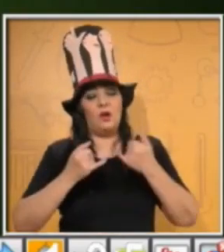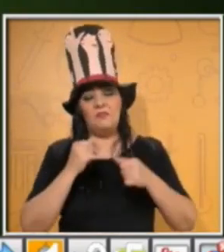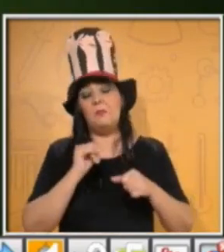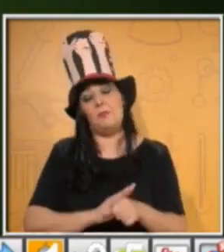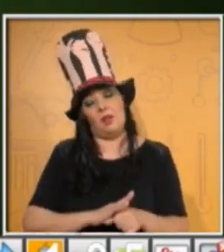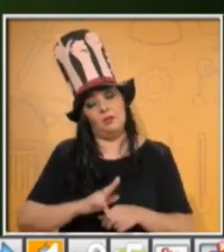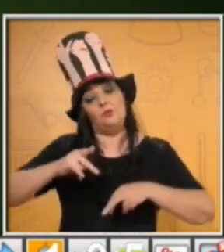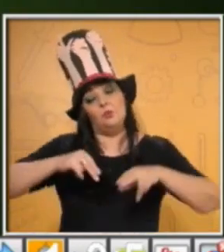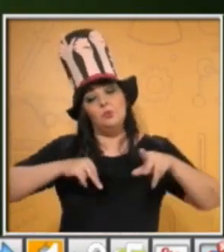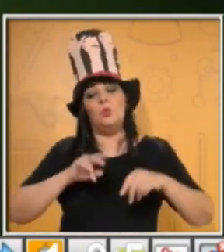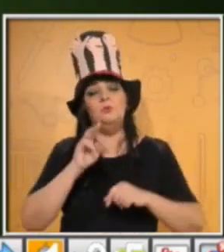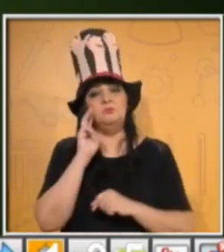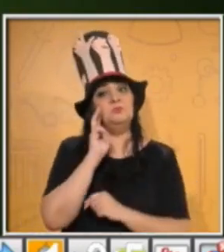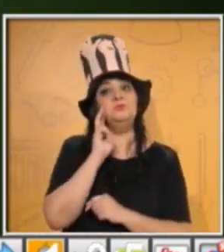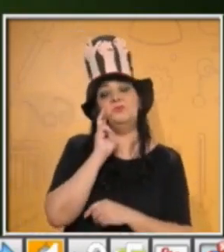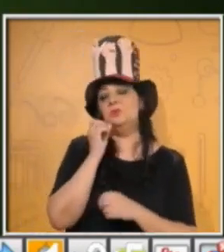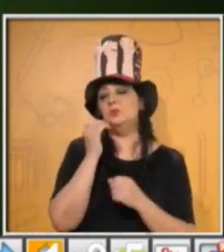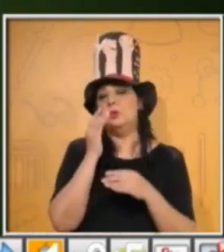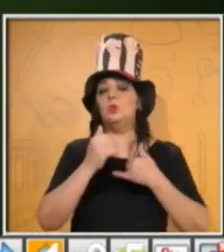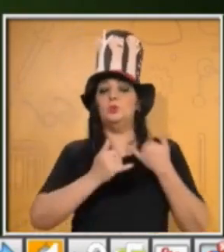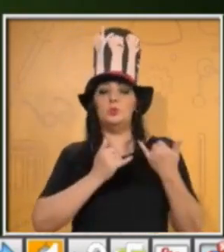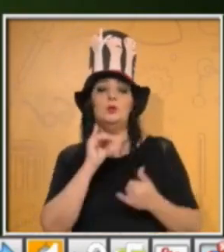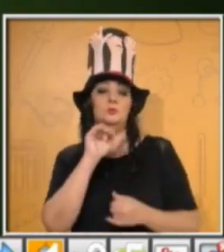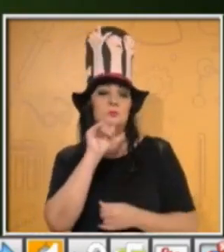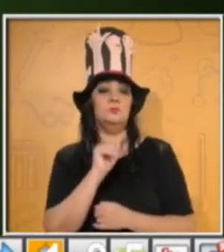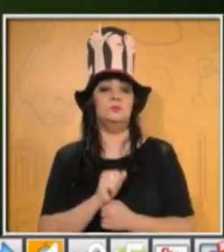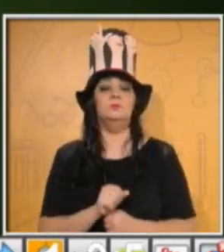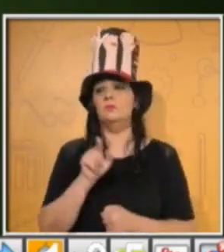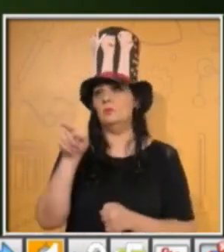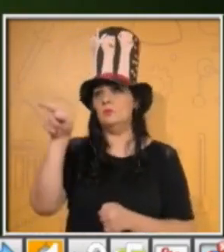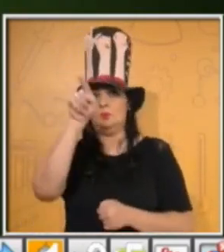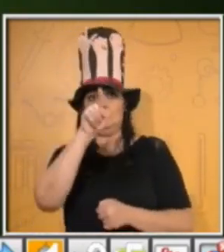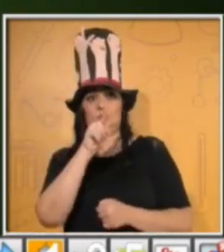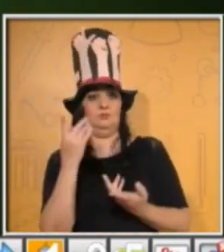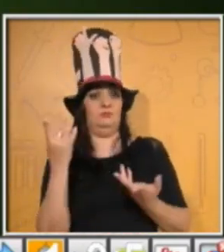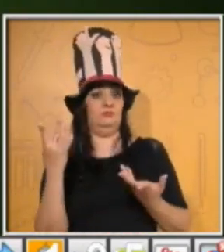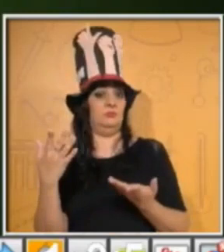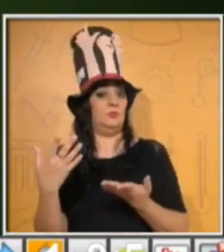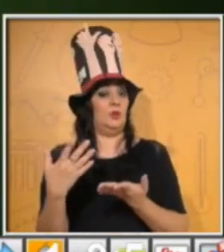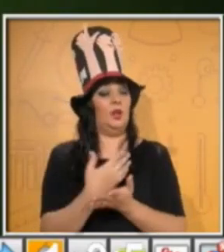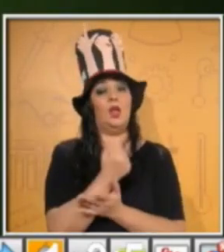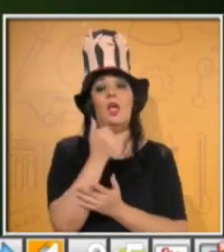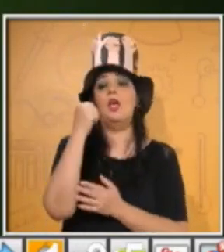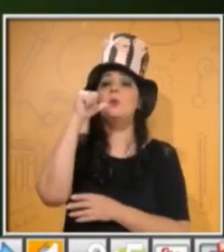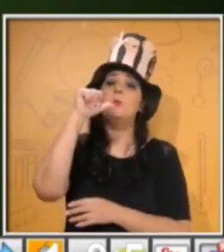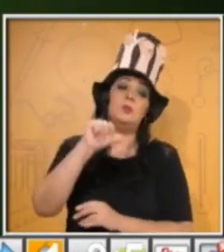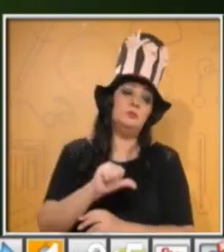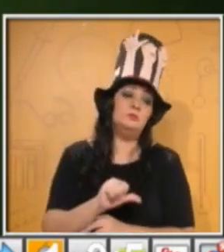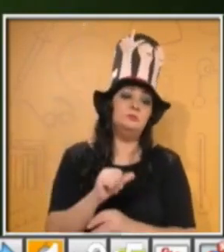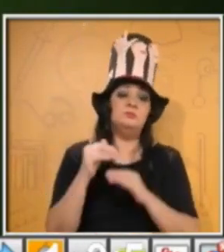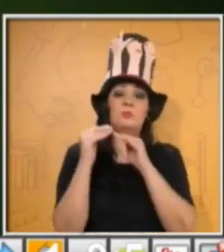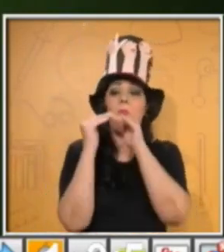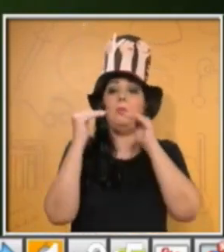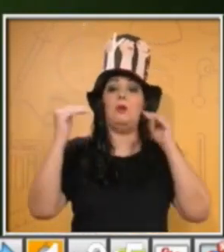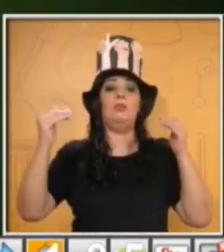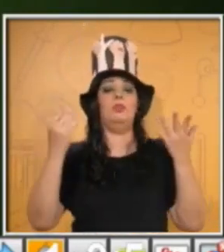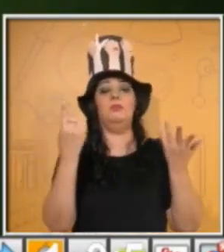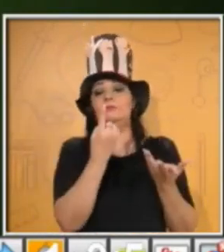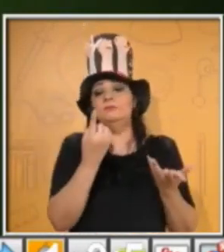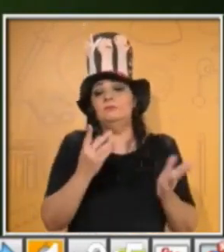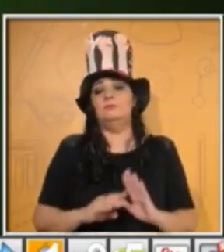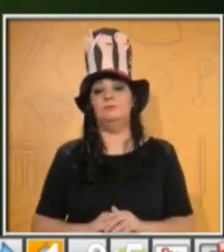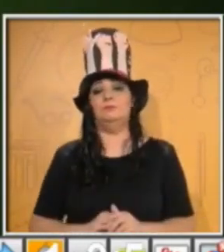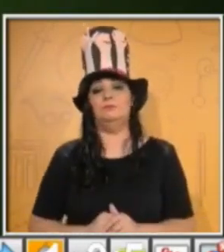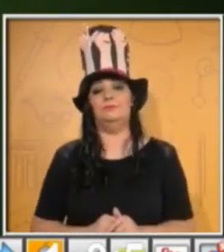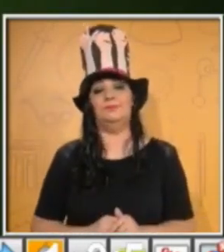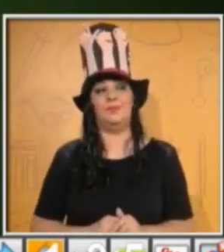y sí he visto algunos partidos, maestra. Sí. ¿Y allá en casa ganaron, perdieron, quedaron empatados?